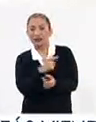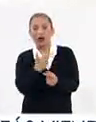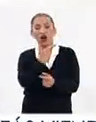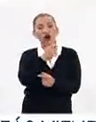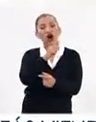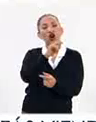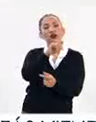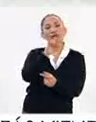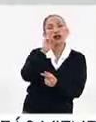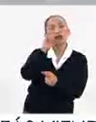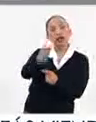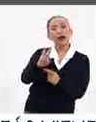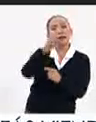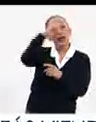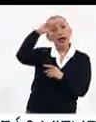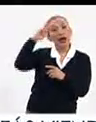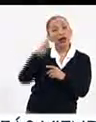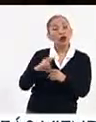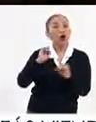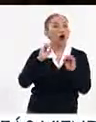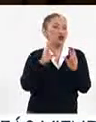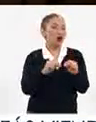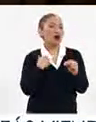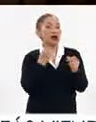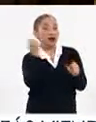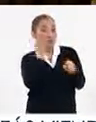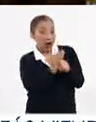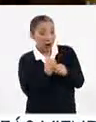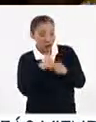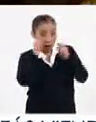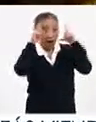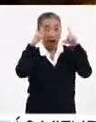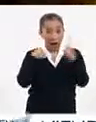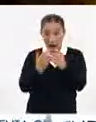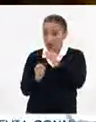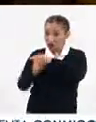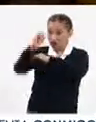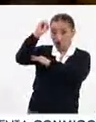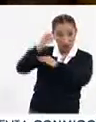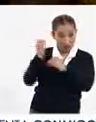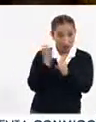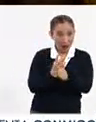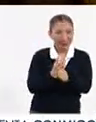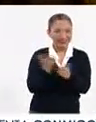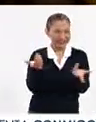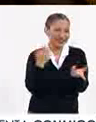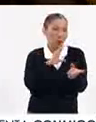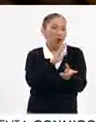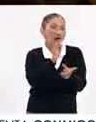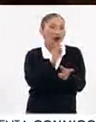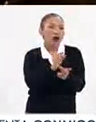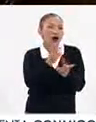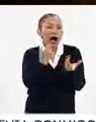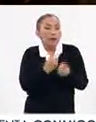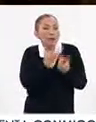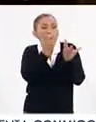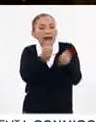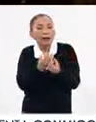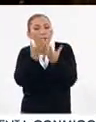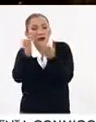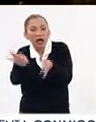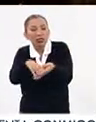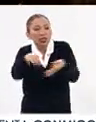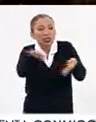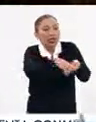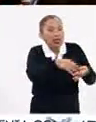Una golondrina no hace verano, o no por mucho madrugar amanece más temprano. Hay Claro. un poquito de poesía. Y eso todo lo tenemos